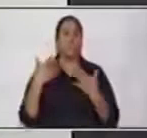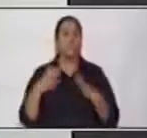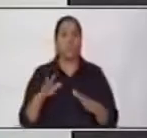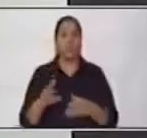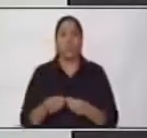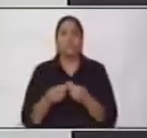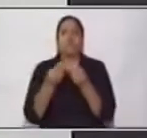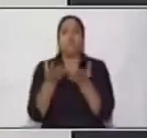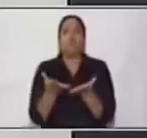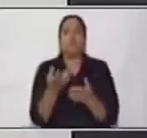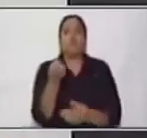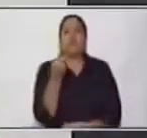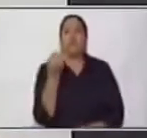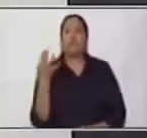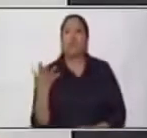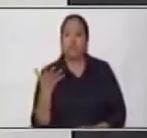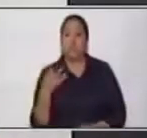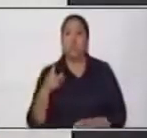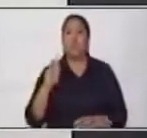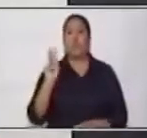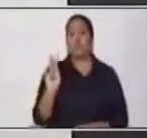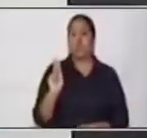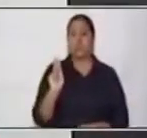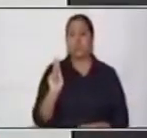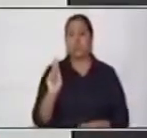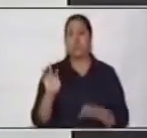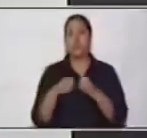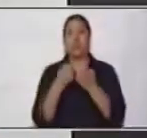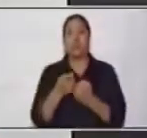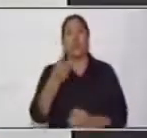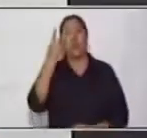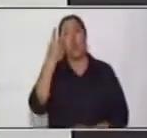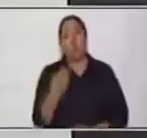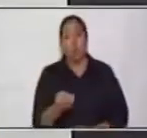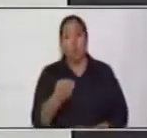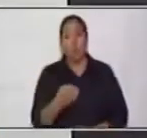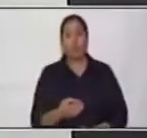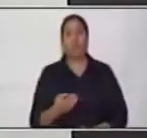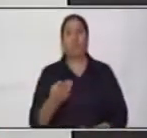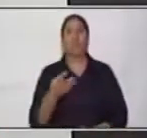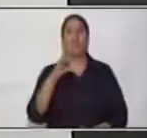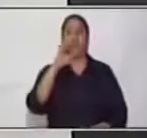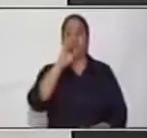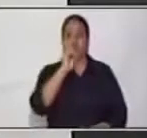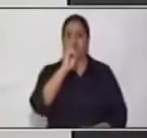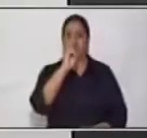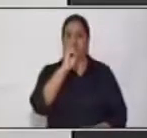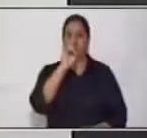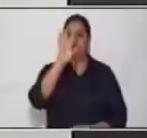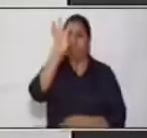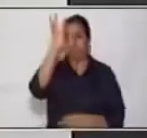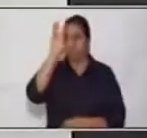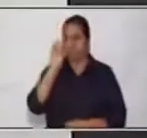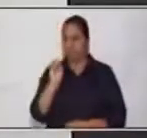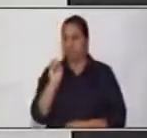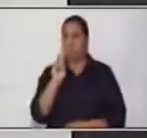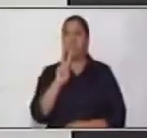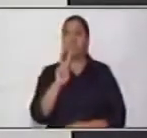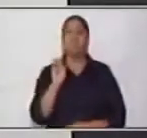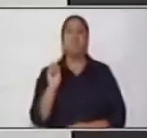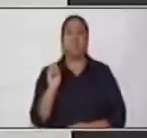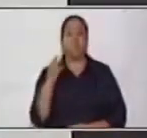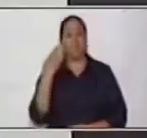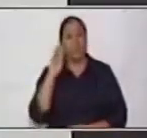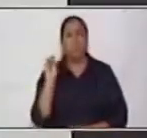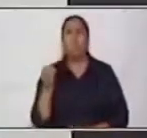y, vamos a volver a tomar nuevamente el valor de 0 y nuevamente el valor de 20. ¿Por qué razón? Porque ya